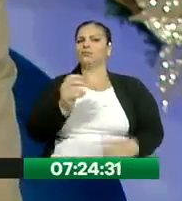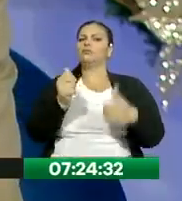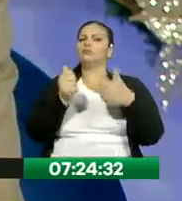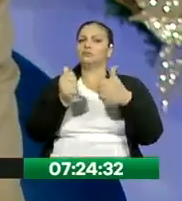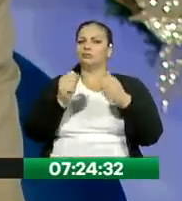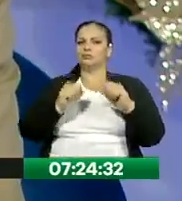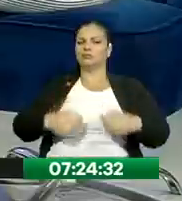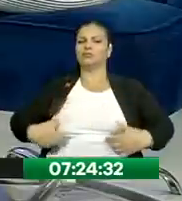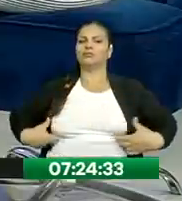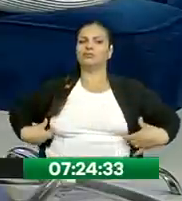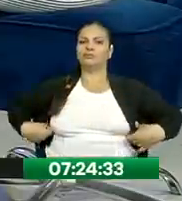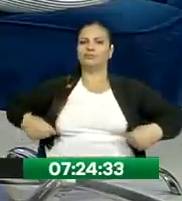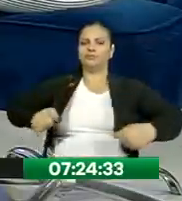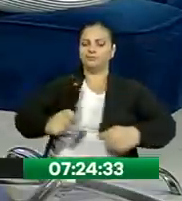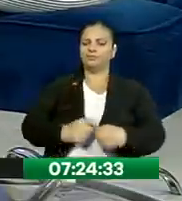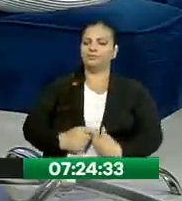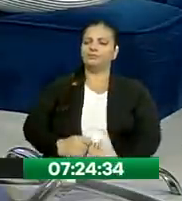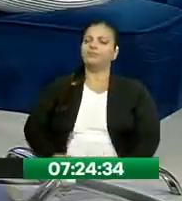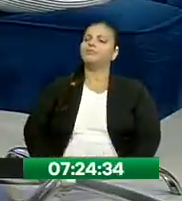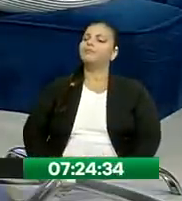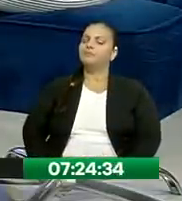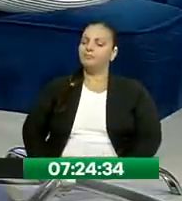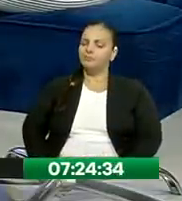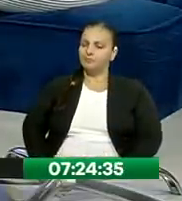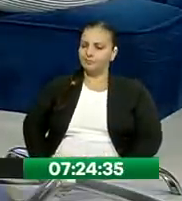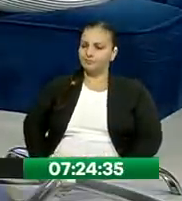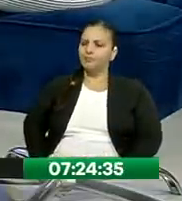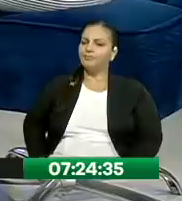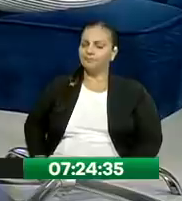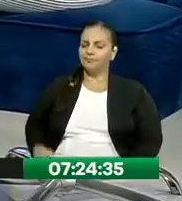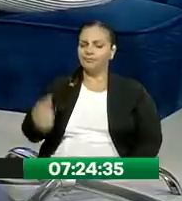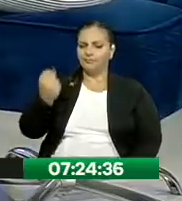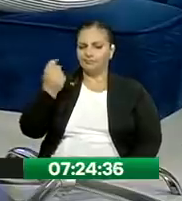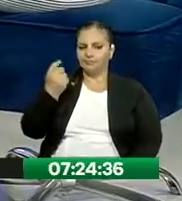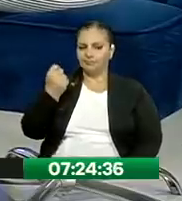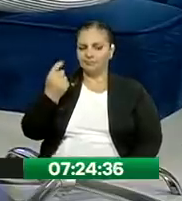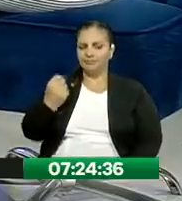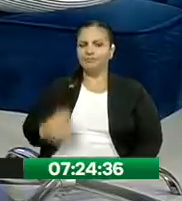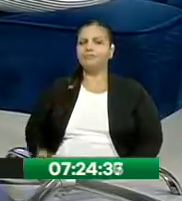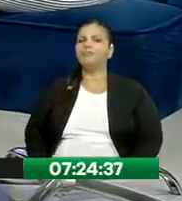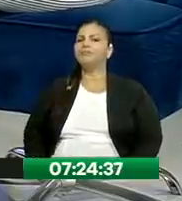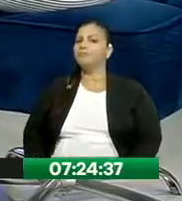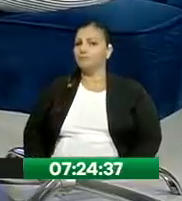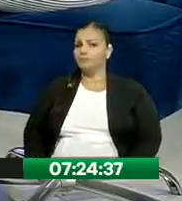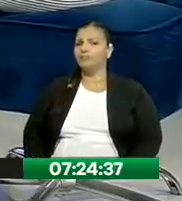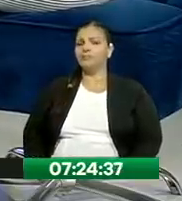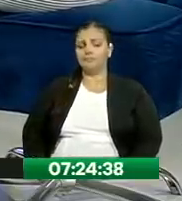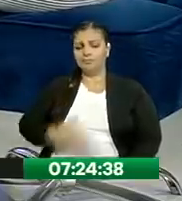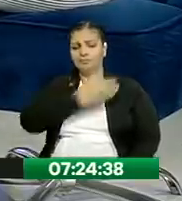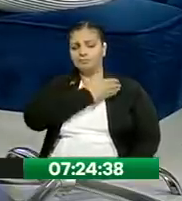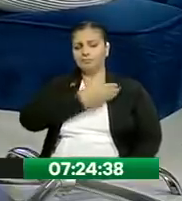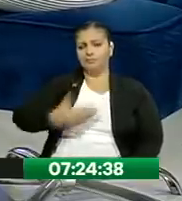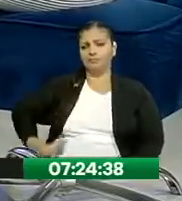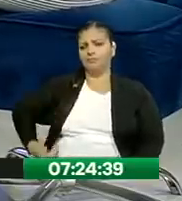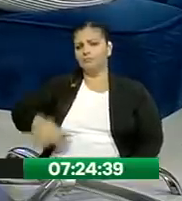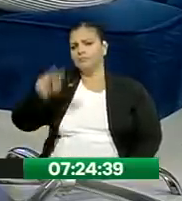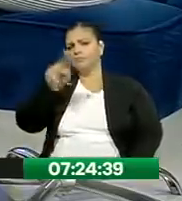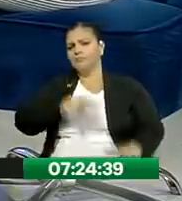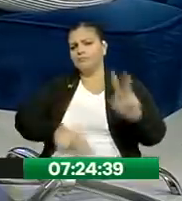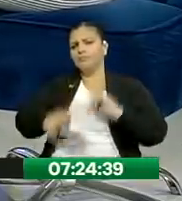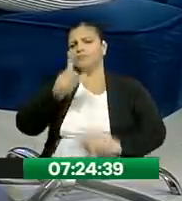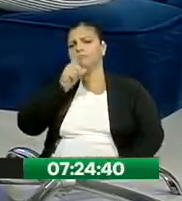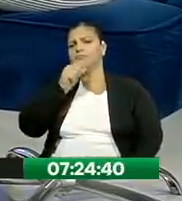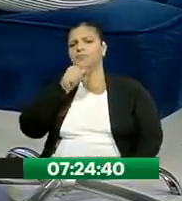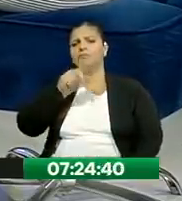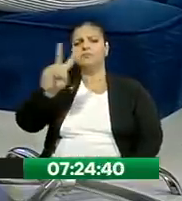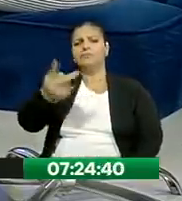arista, mi estimado doctor, a propósito de este, que es el tema de coyuntura, el tema del momento, el tema de la figura vicepresidencial. Revisando y remontándonos